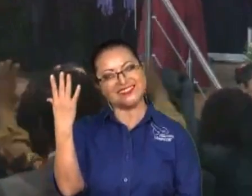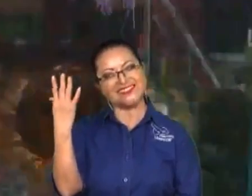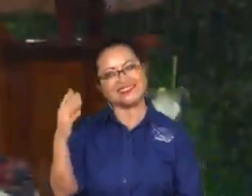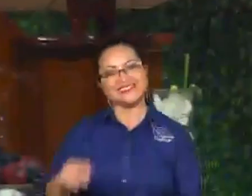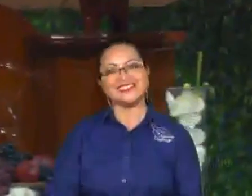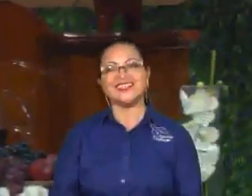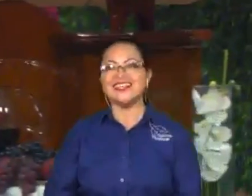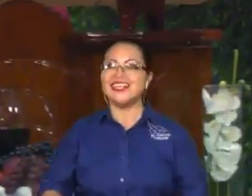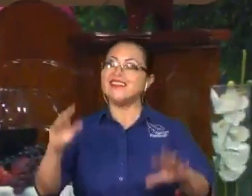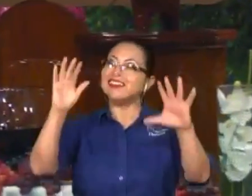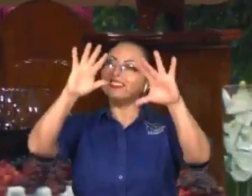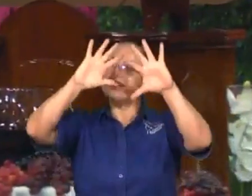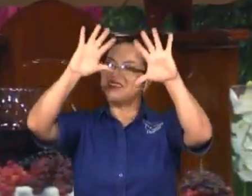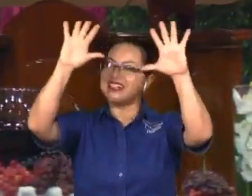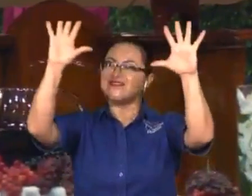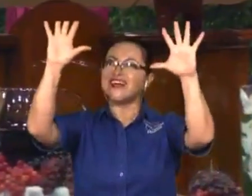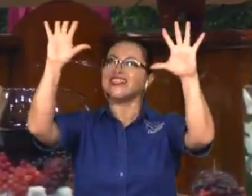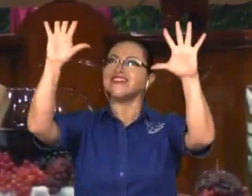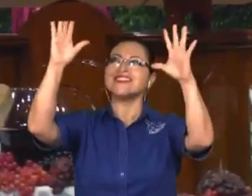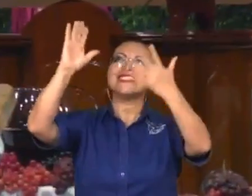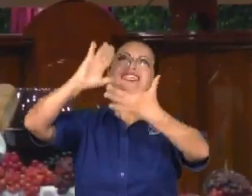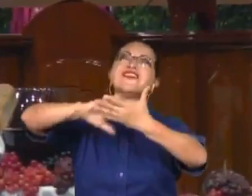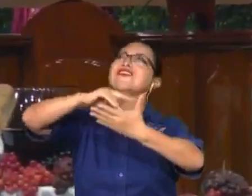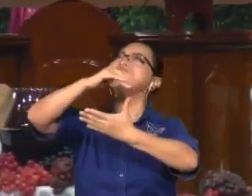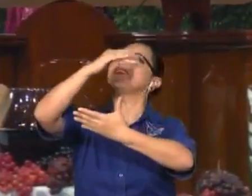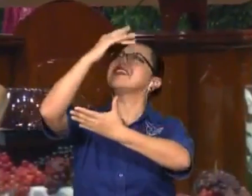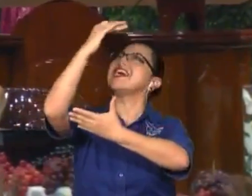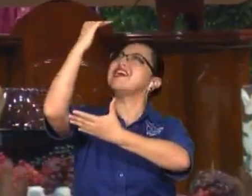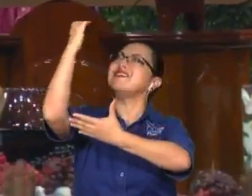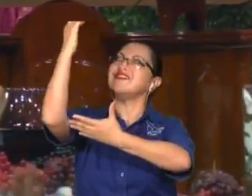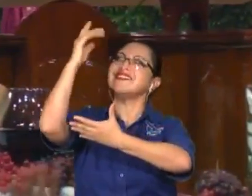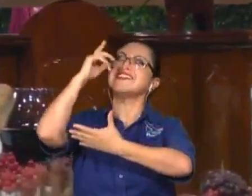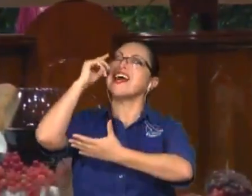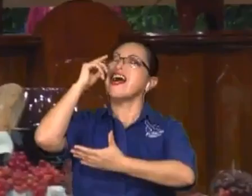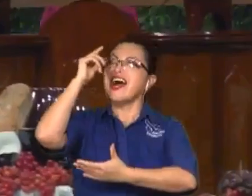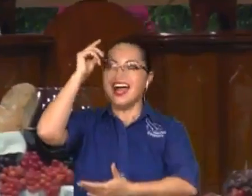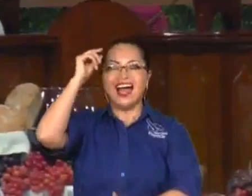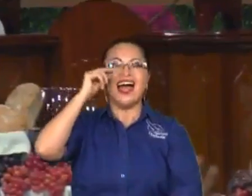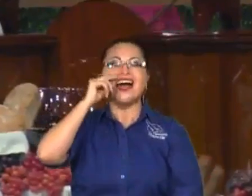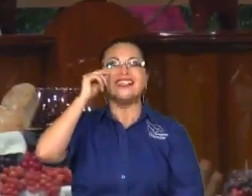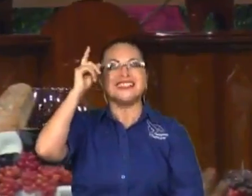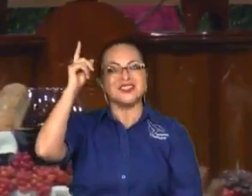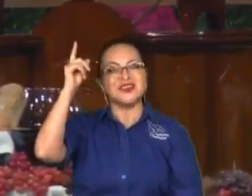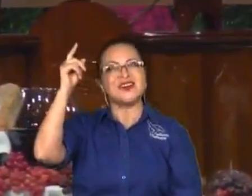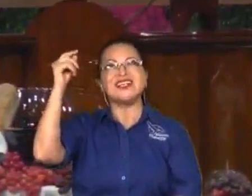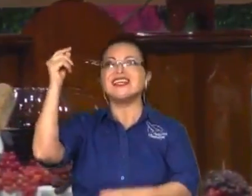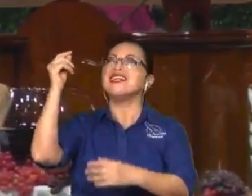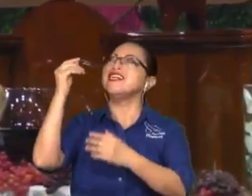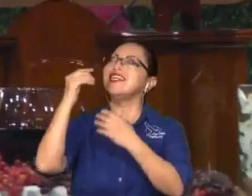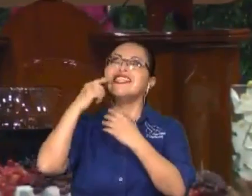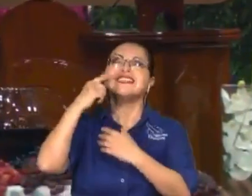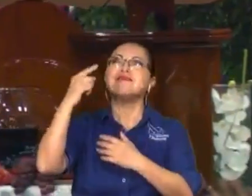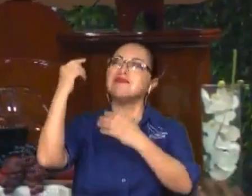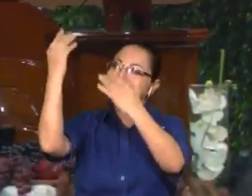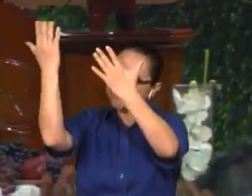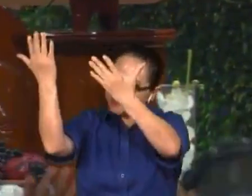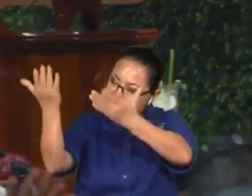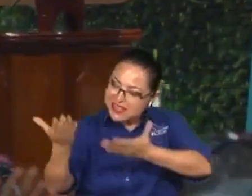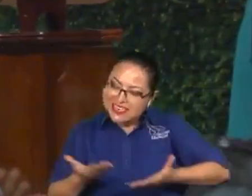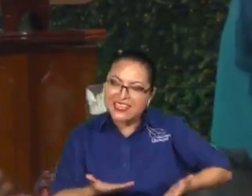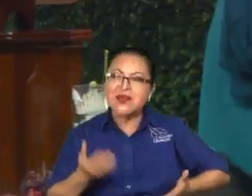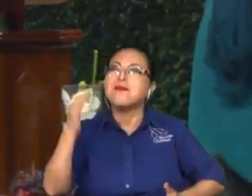levantar nuestras manos y darle la gloria al Rey, la bienvenida al Padre, al Hijo, al Espíritu Santo?